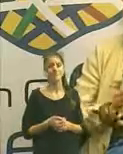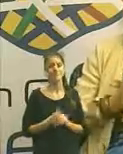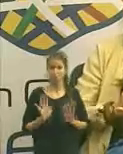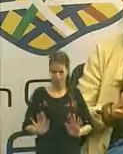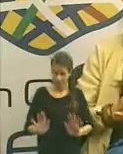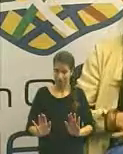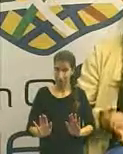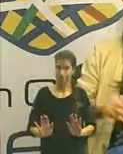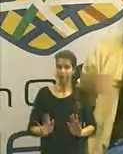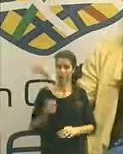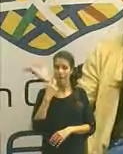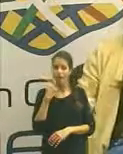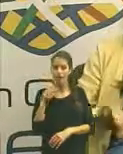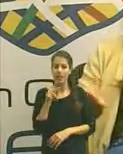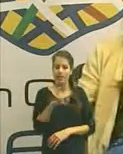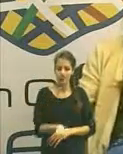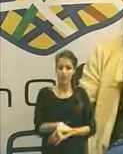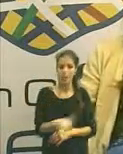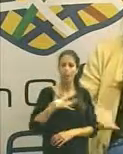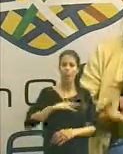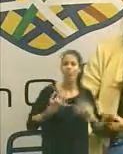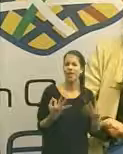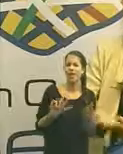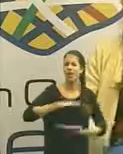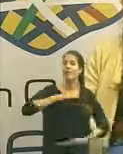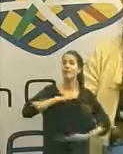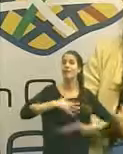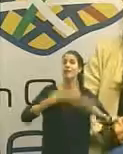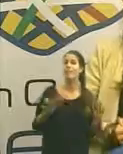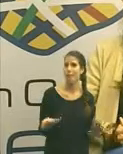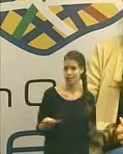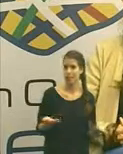Vamos a empezar a ver qué es lo que puede hacer para luego